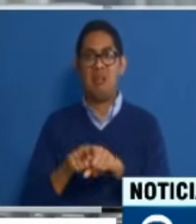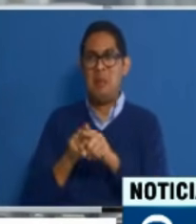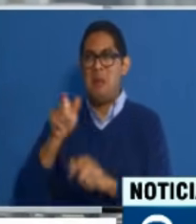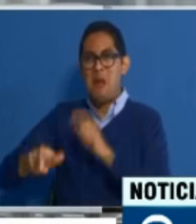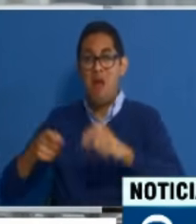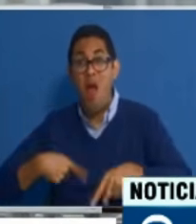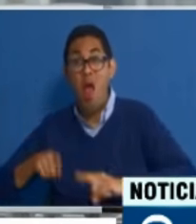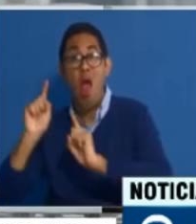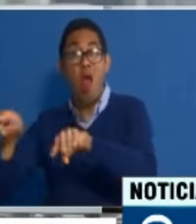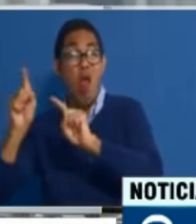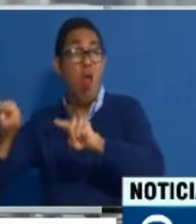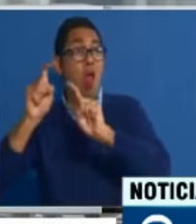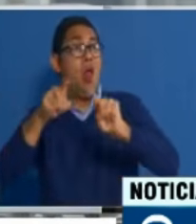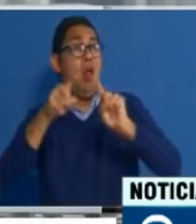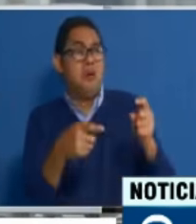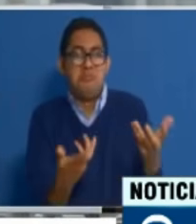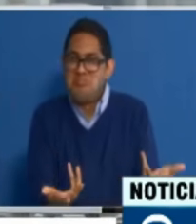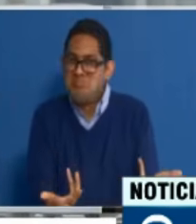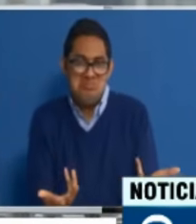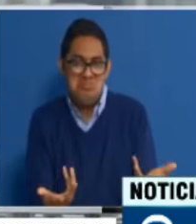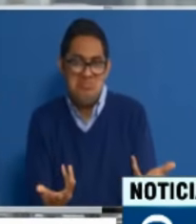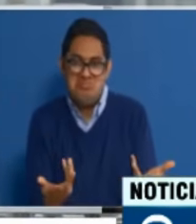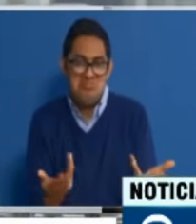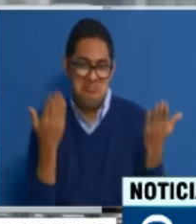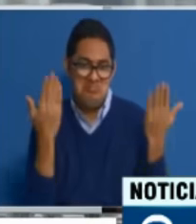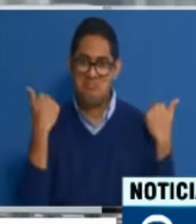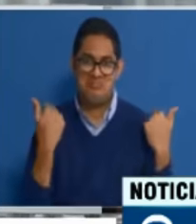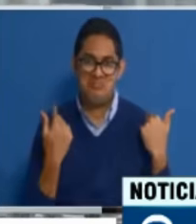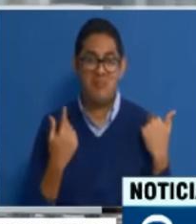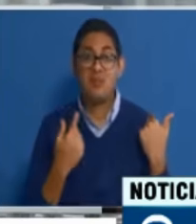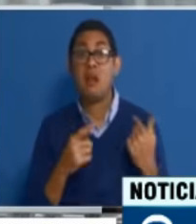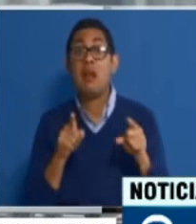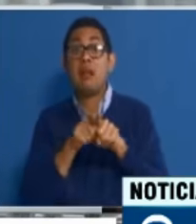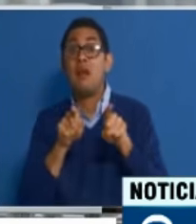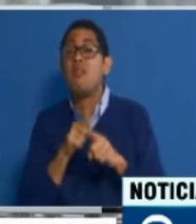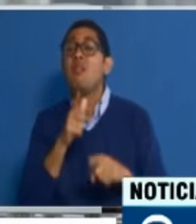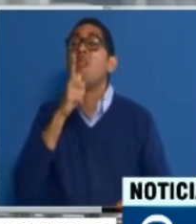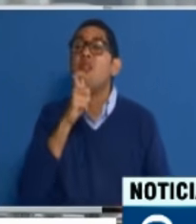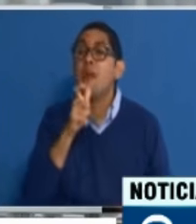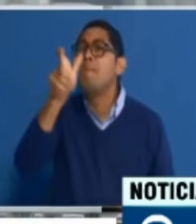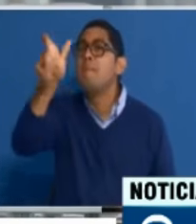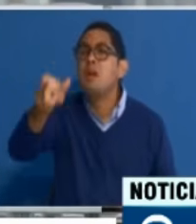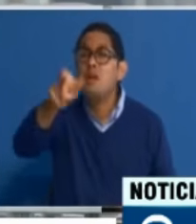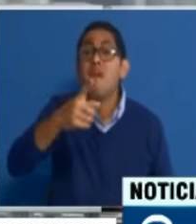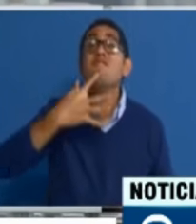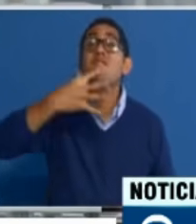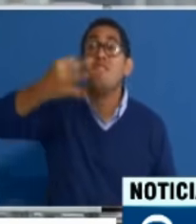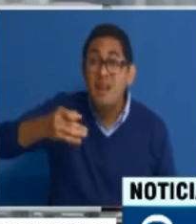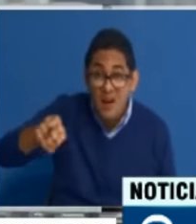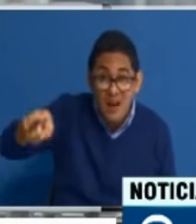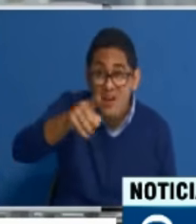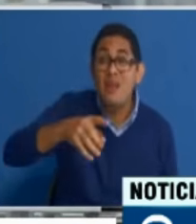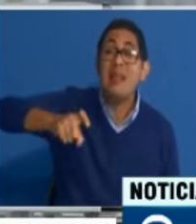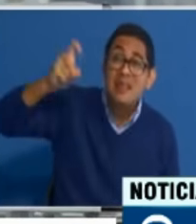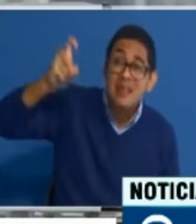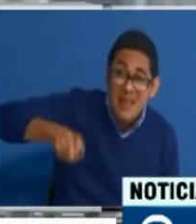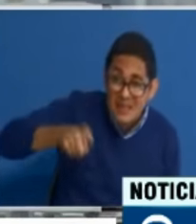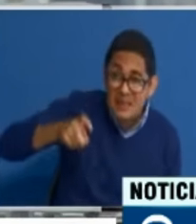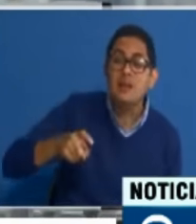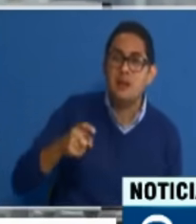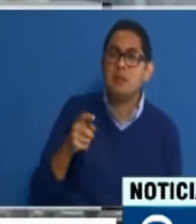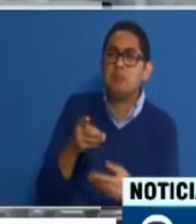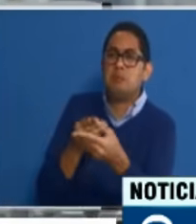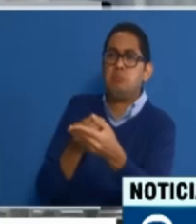logística y la ayuda directa al que lo necesita. sin